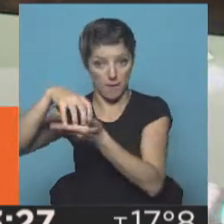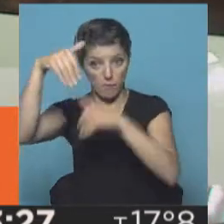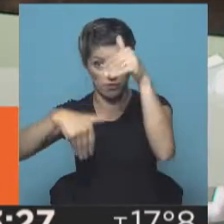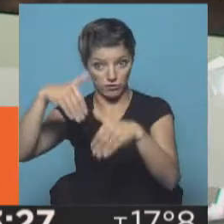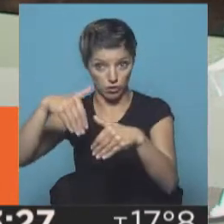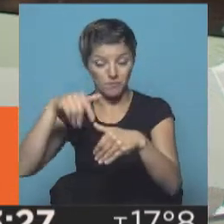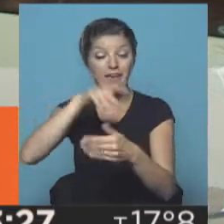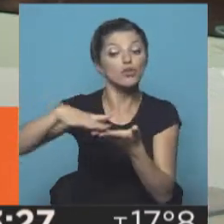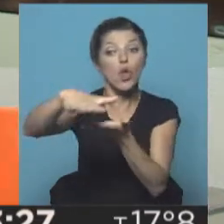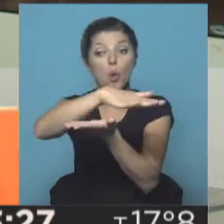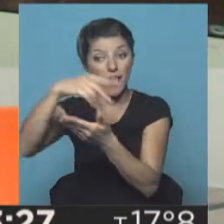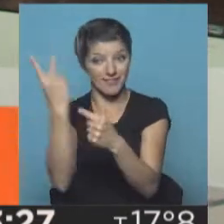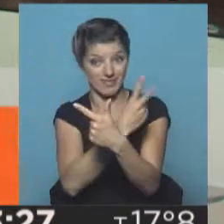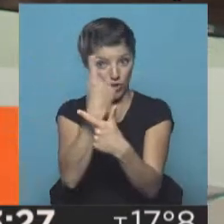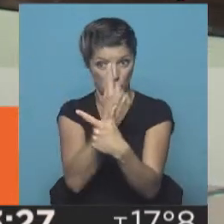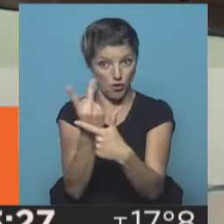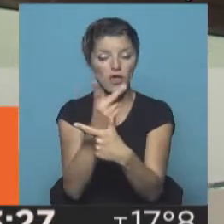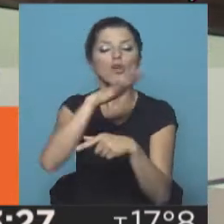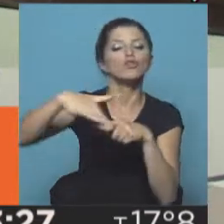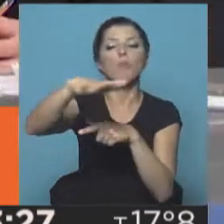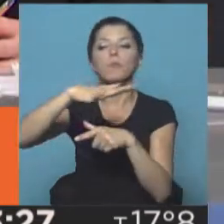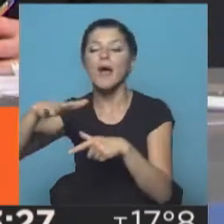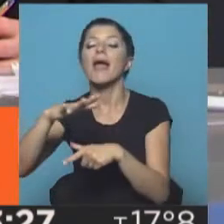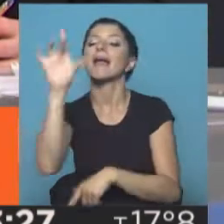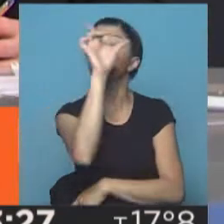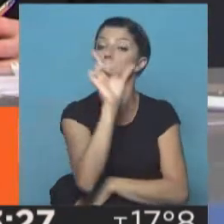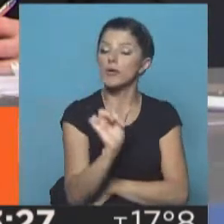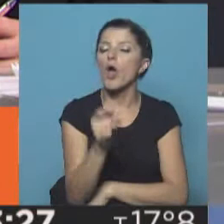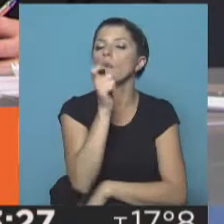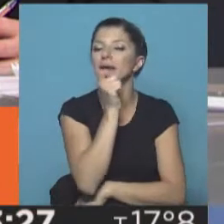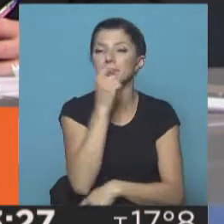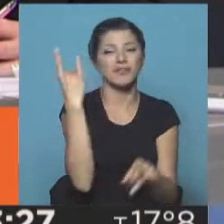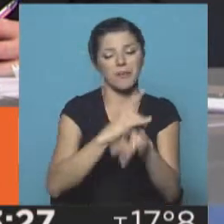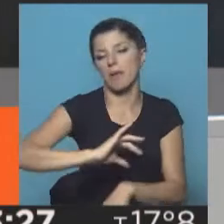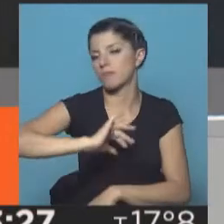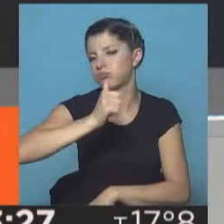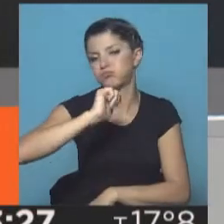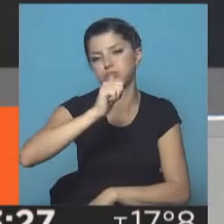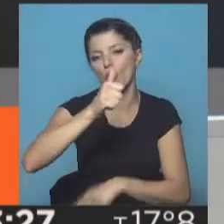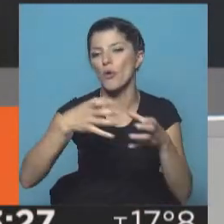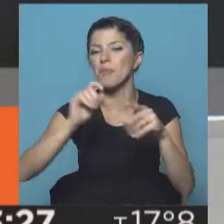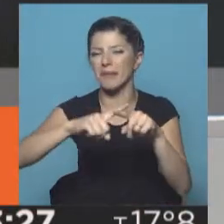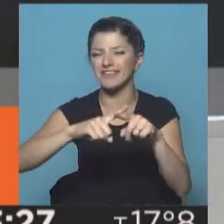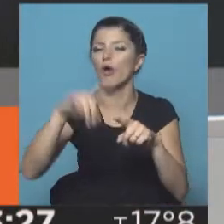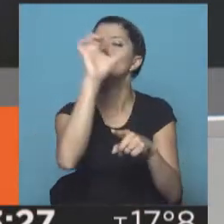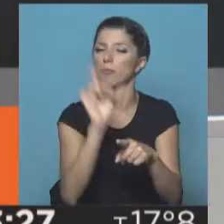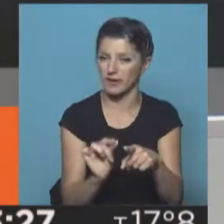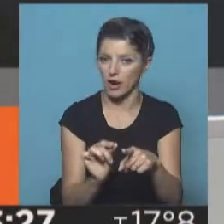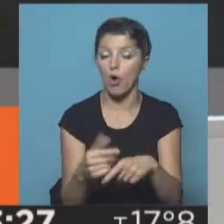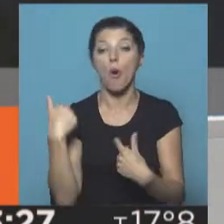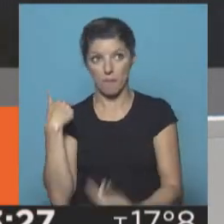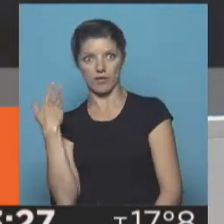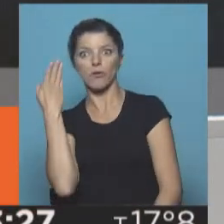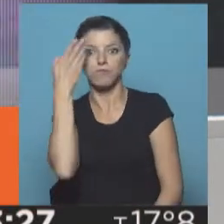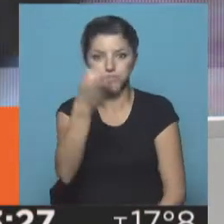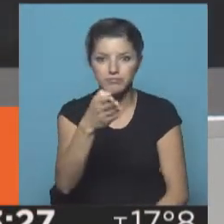son estados en los cuales los republicanos, sobre todo en Florida, han ganado casi siempre. Bueno, allí fueron a hacer campaña. En